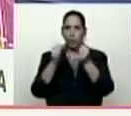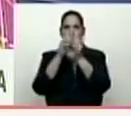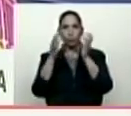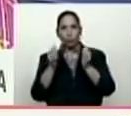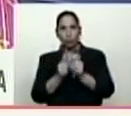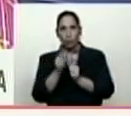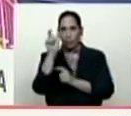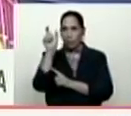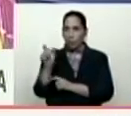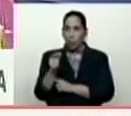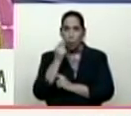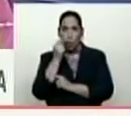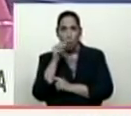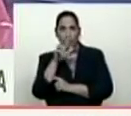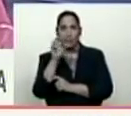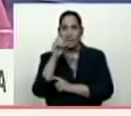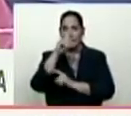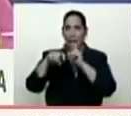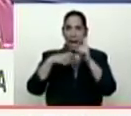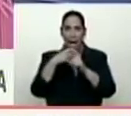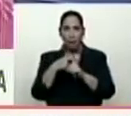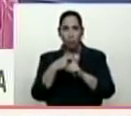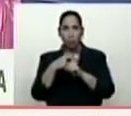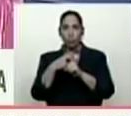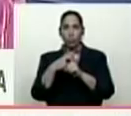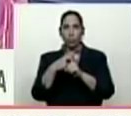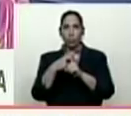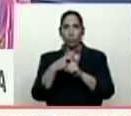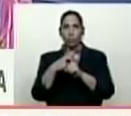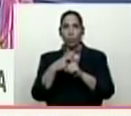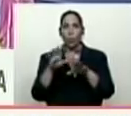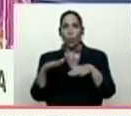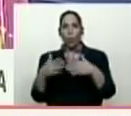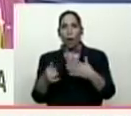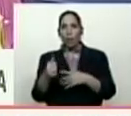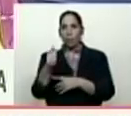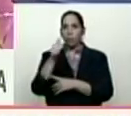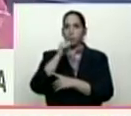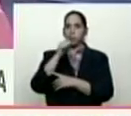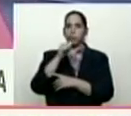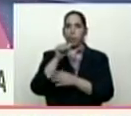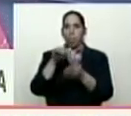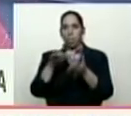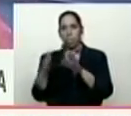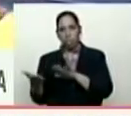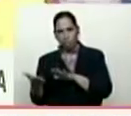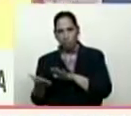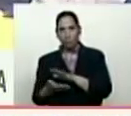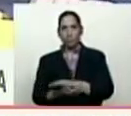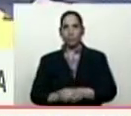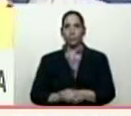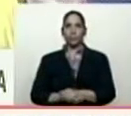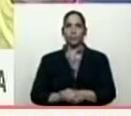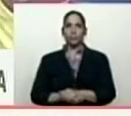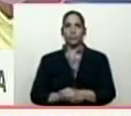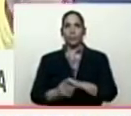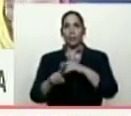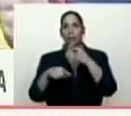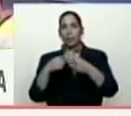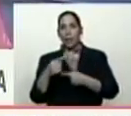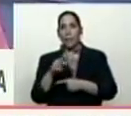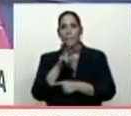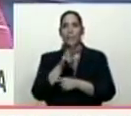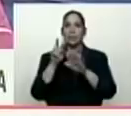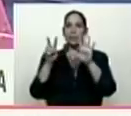Anzuategui, no tenía 30 años Anzuategui cuando lo envenenaron. No tenía 30 años aún. Leonardo Infante,